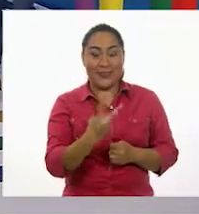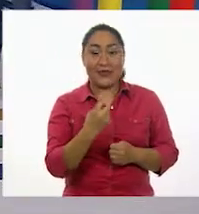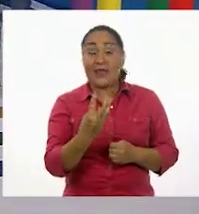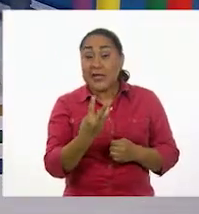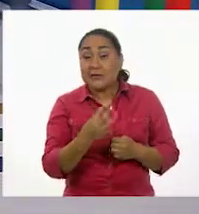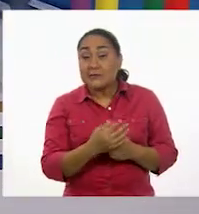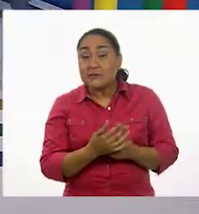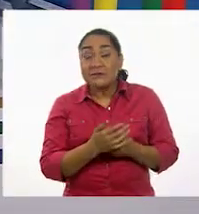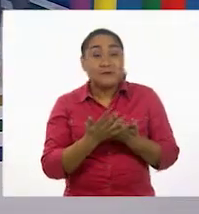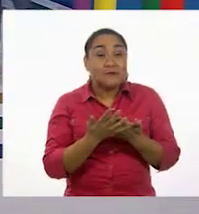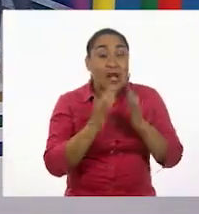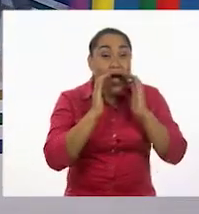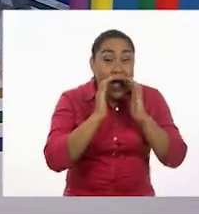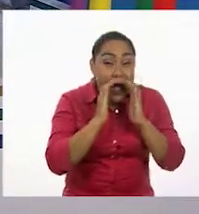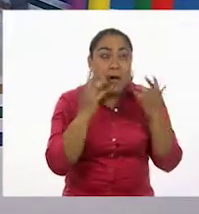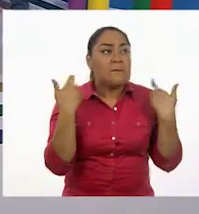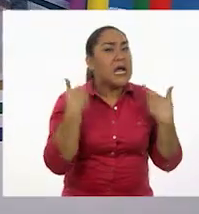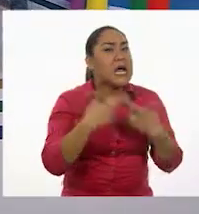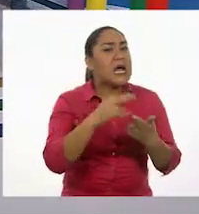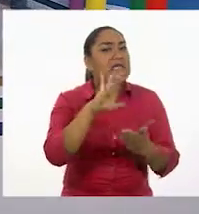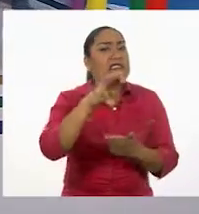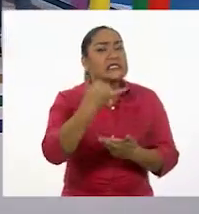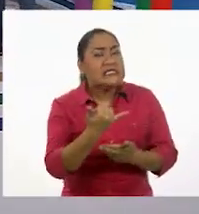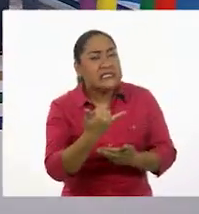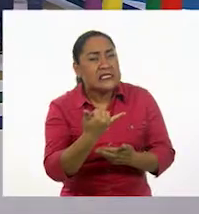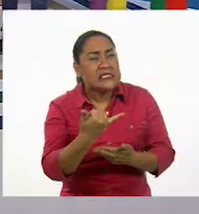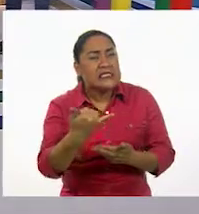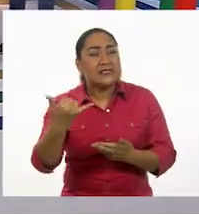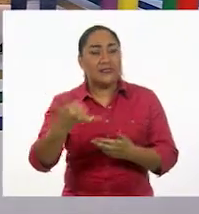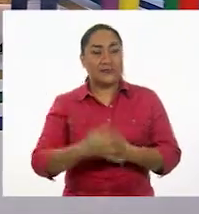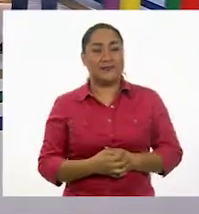3. ¡Maestra Ceci!